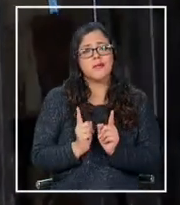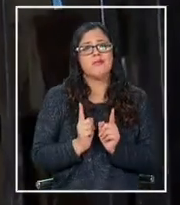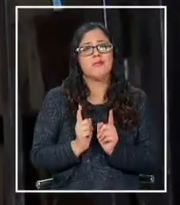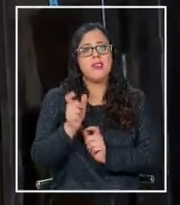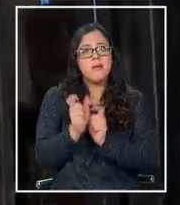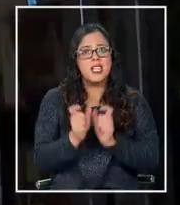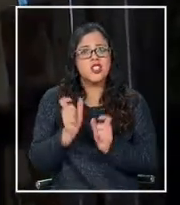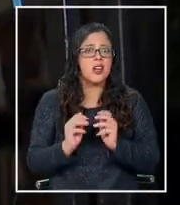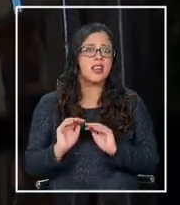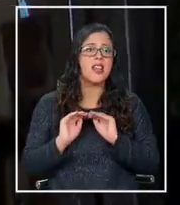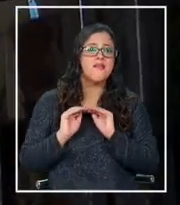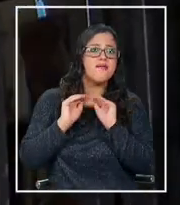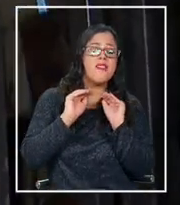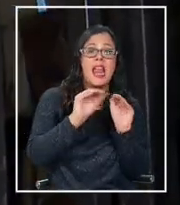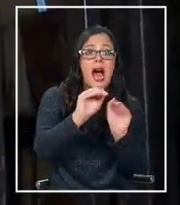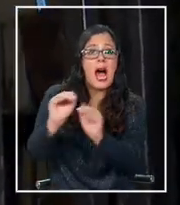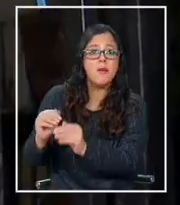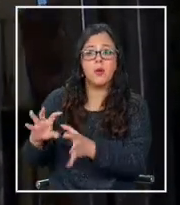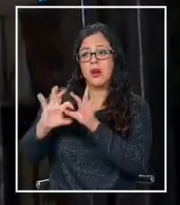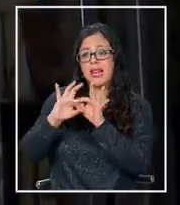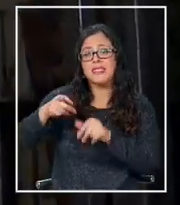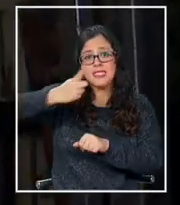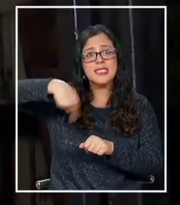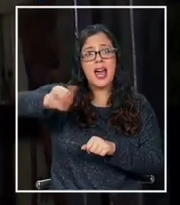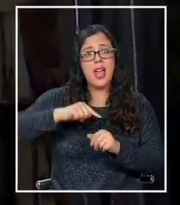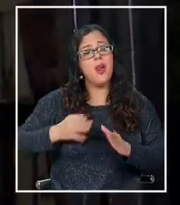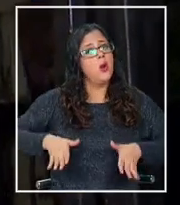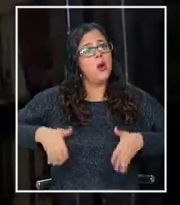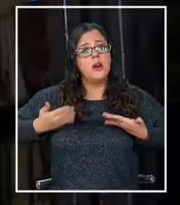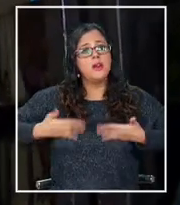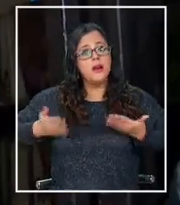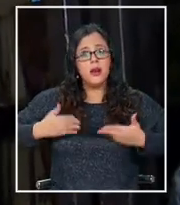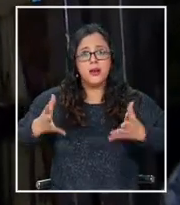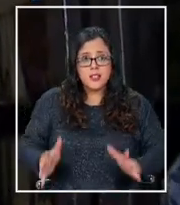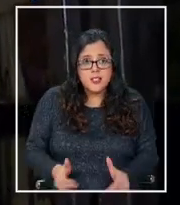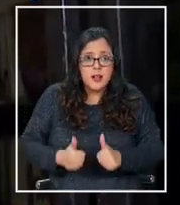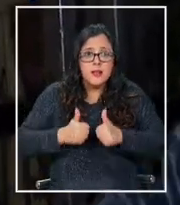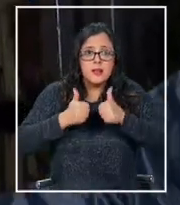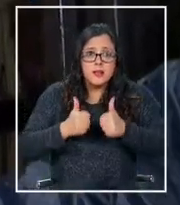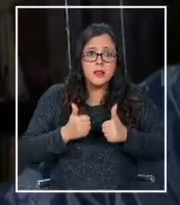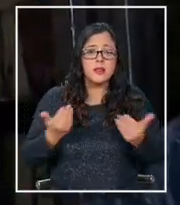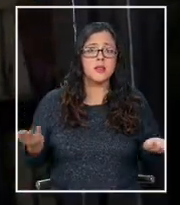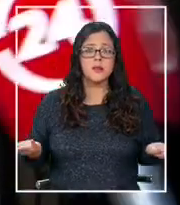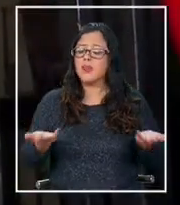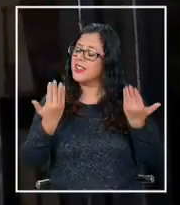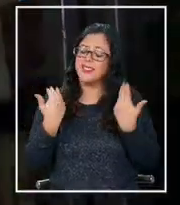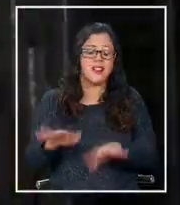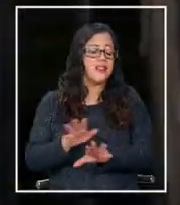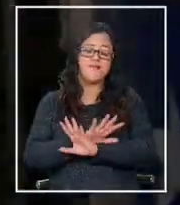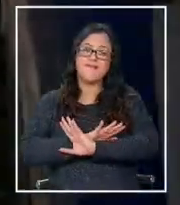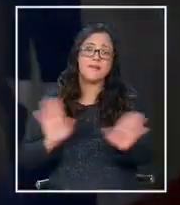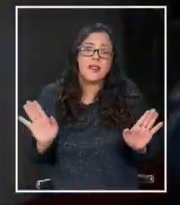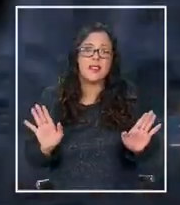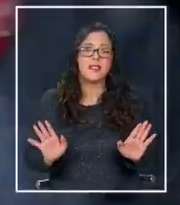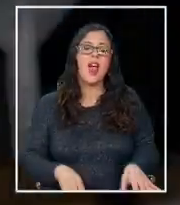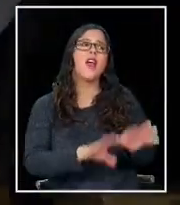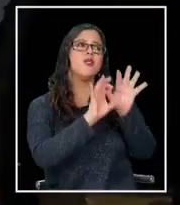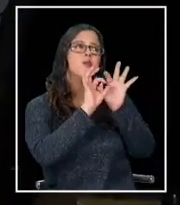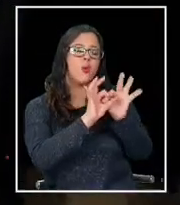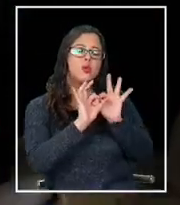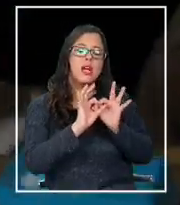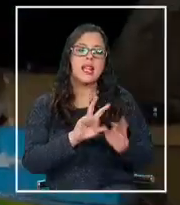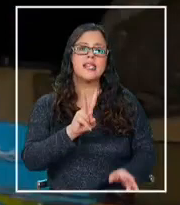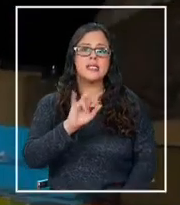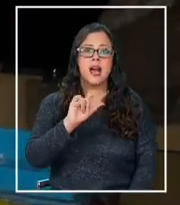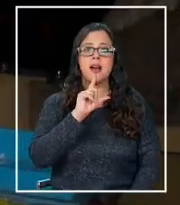apoyar. Gracias a ellos también, y... Hay que tirar para arriba, si no queda otra, así. Ya, aconteció ya. Muchísimas gracias, don Víctor. Bueno, esa es la realidad que